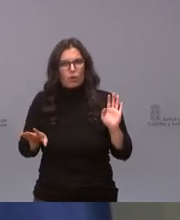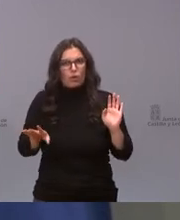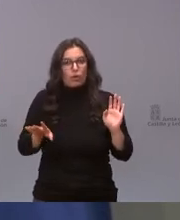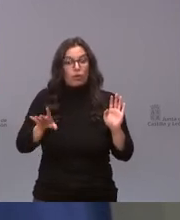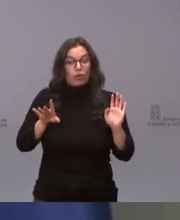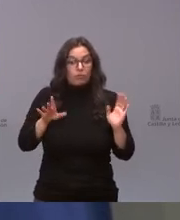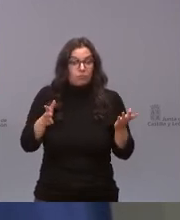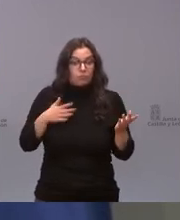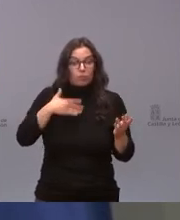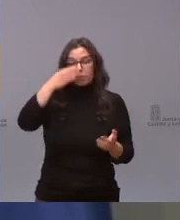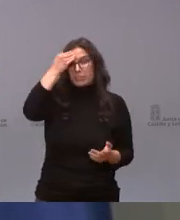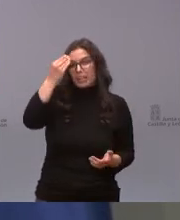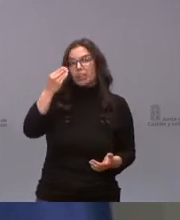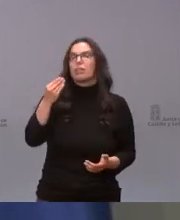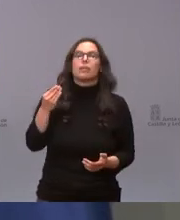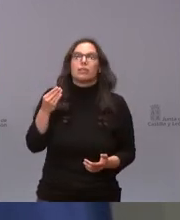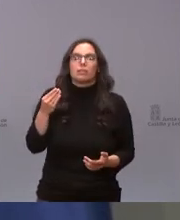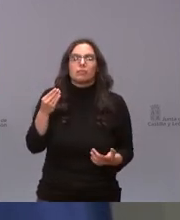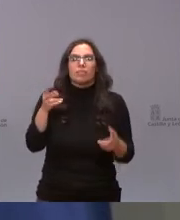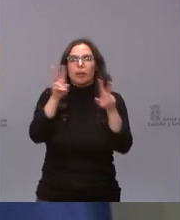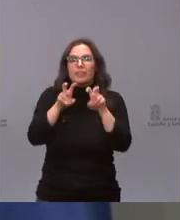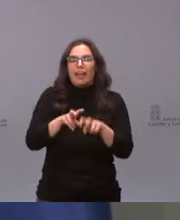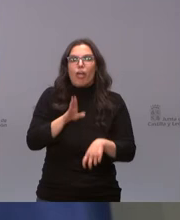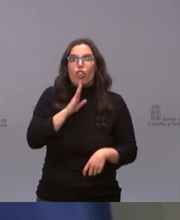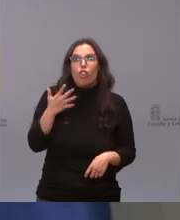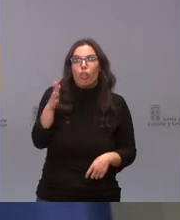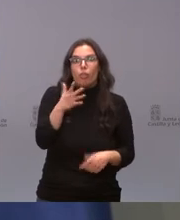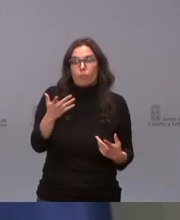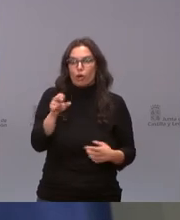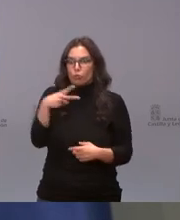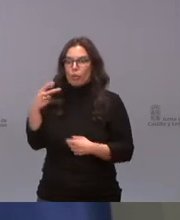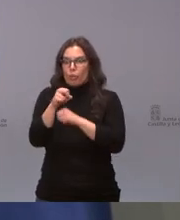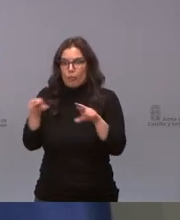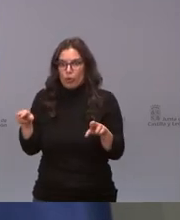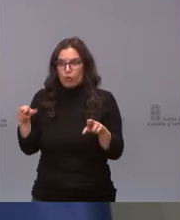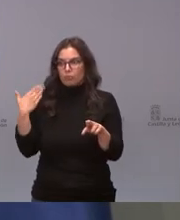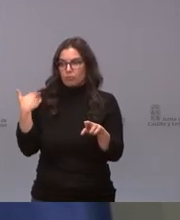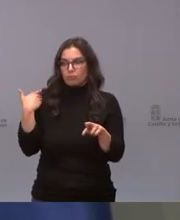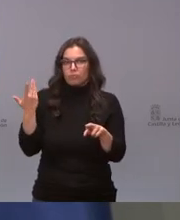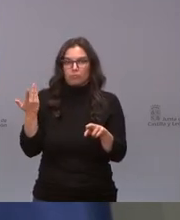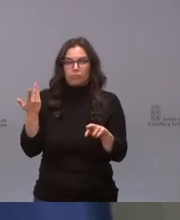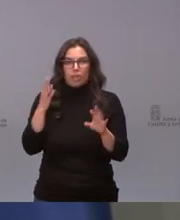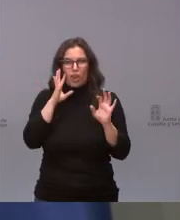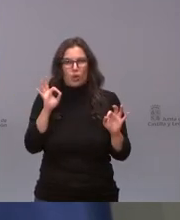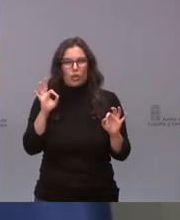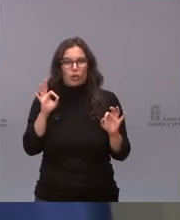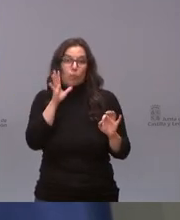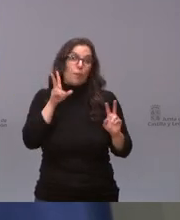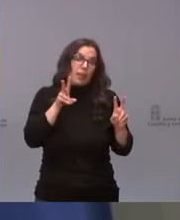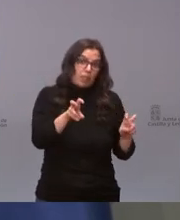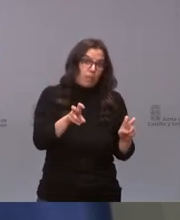oye, ¿dónde debemos investigar? Pues allá donde ha habido peores resultados en las últimas olas, ¿no? Porque uno entiende que en las primeras olas